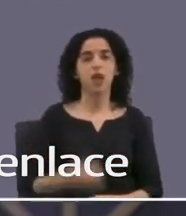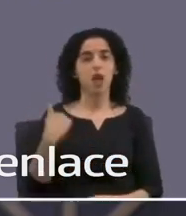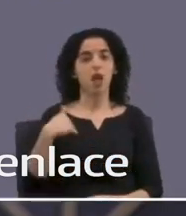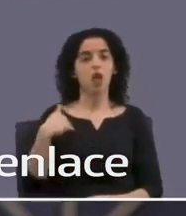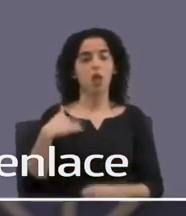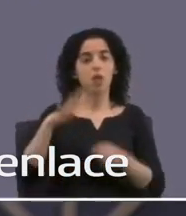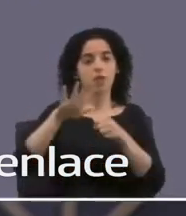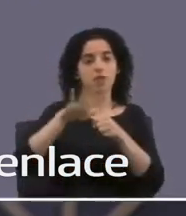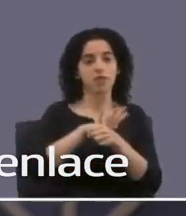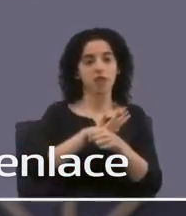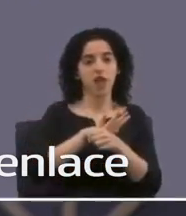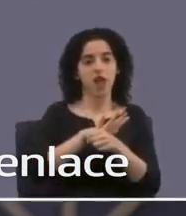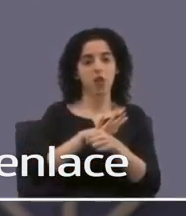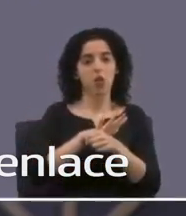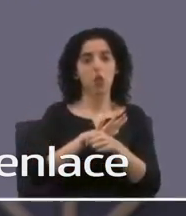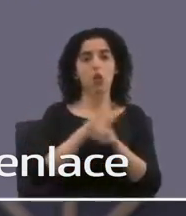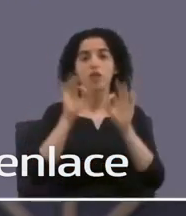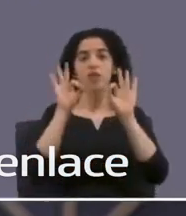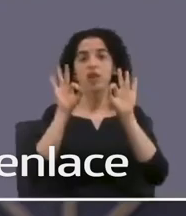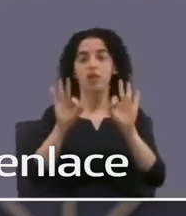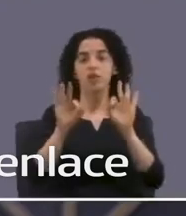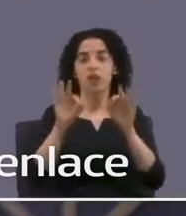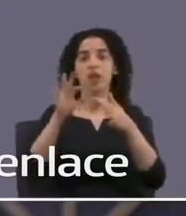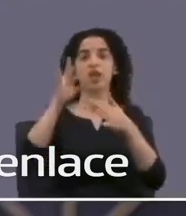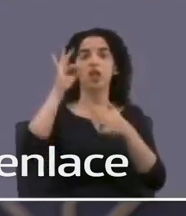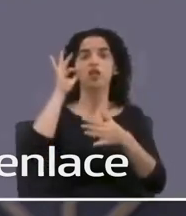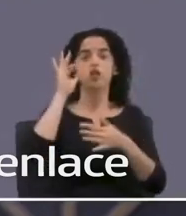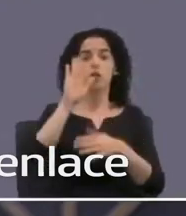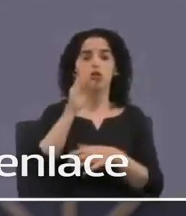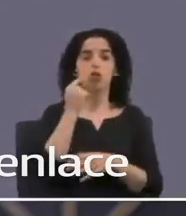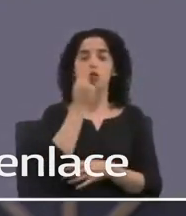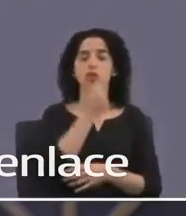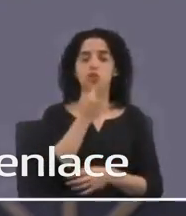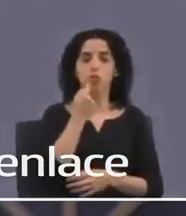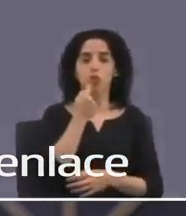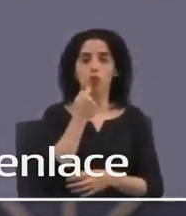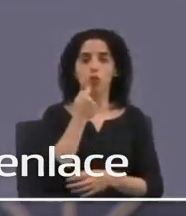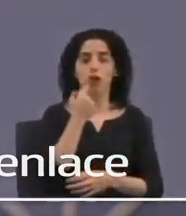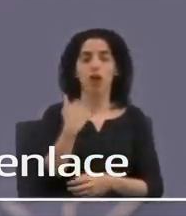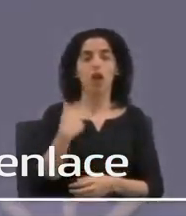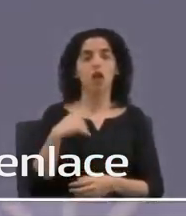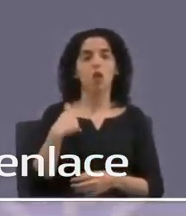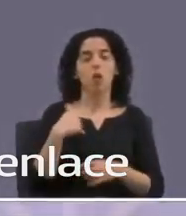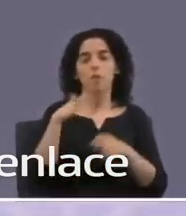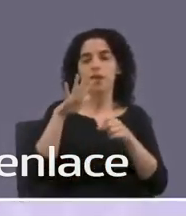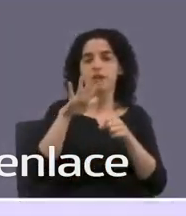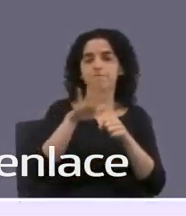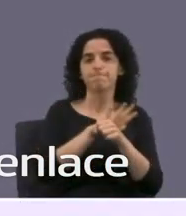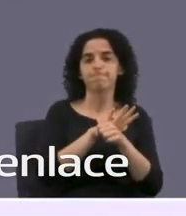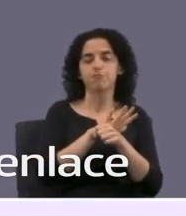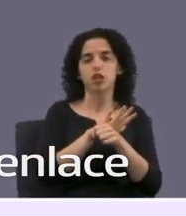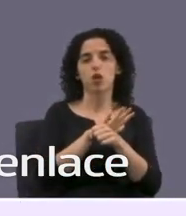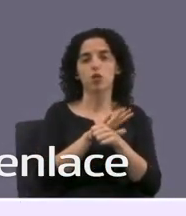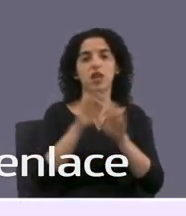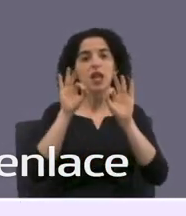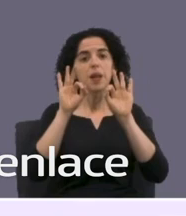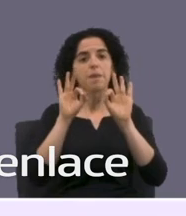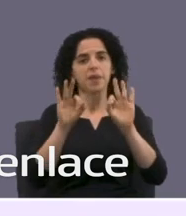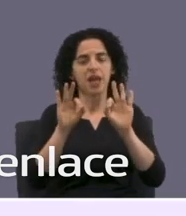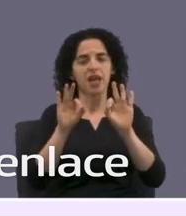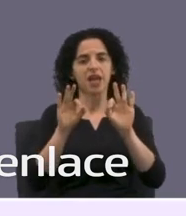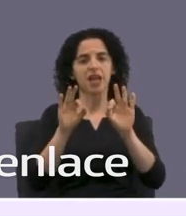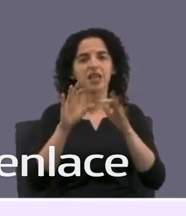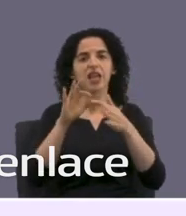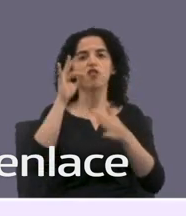El hombre será saciado de bien del fruto de su boca. El hombre será saciado de bien